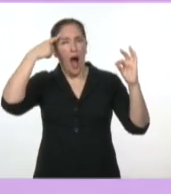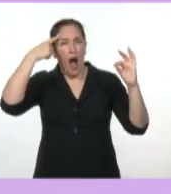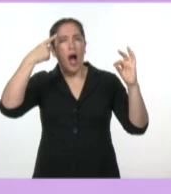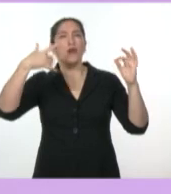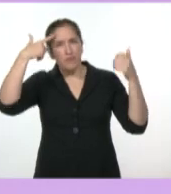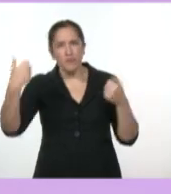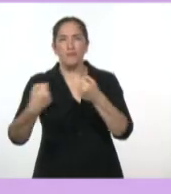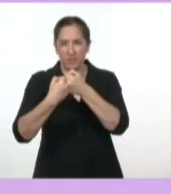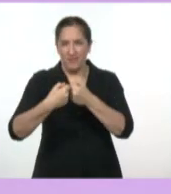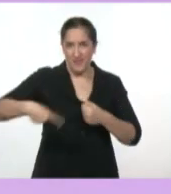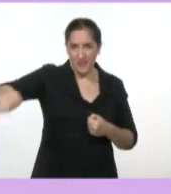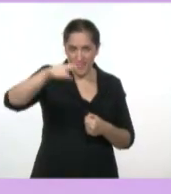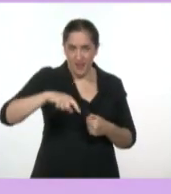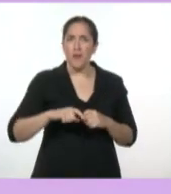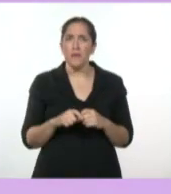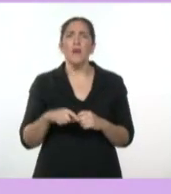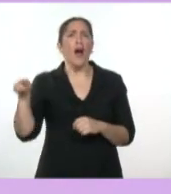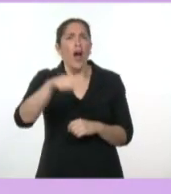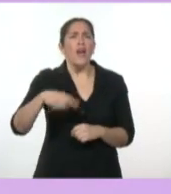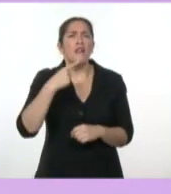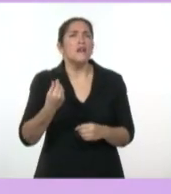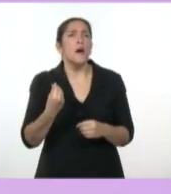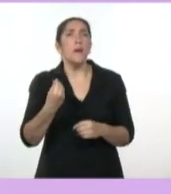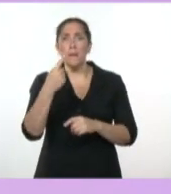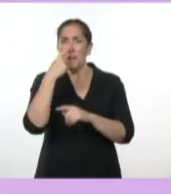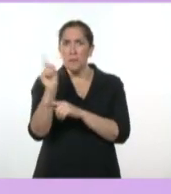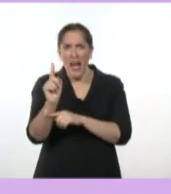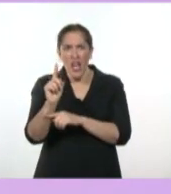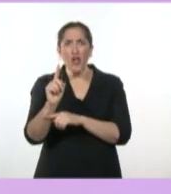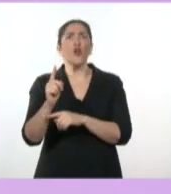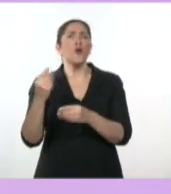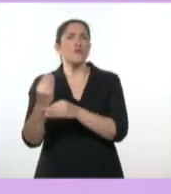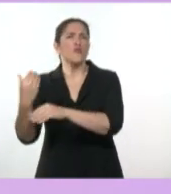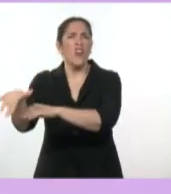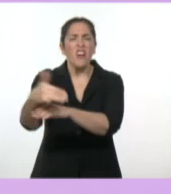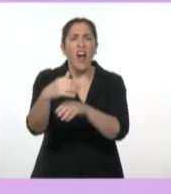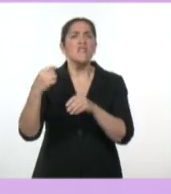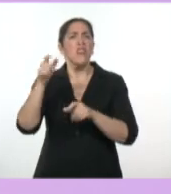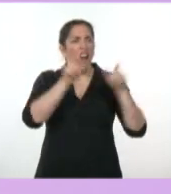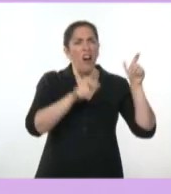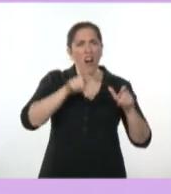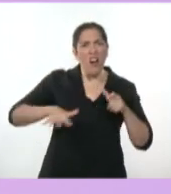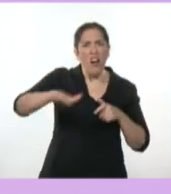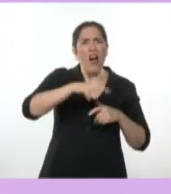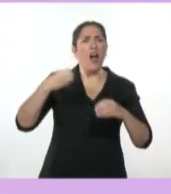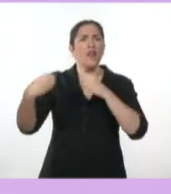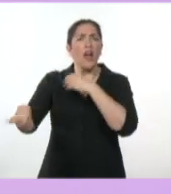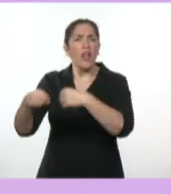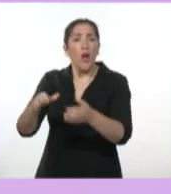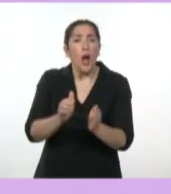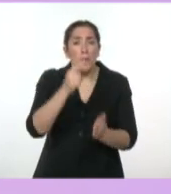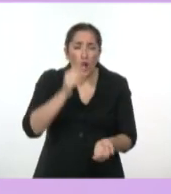dicen que hay muchos perros callejeros y que son abandonados por vecinos, vecinas, cuando